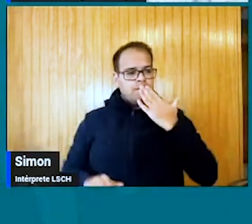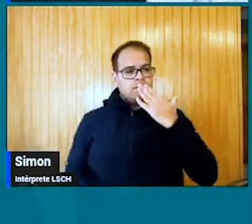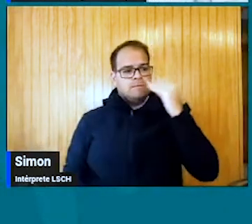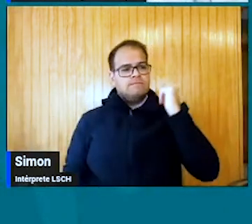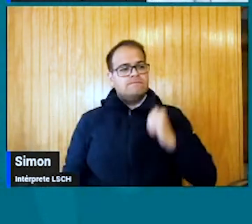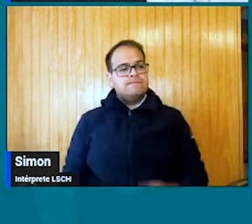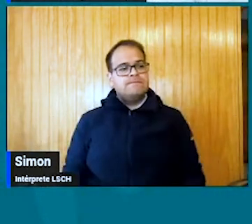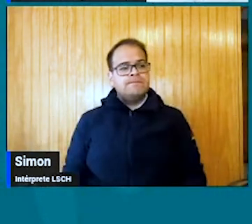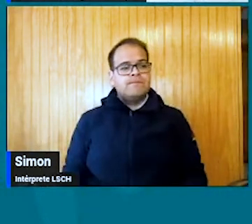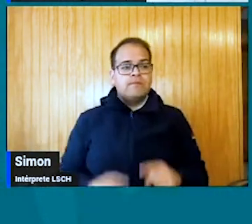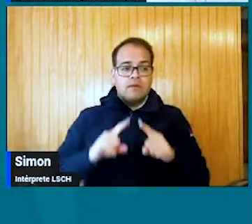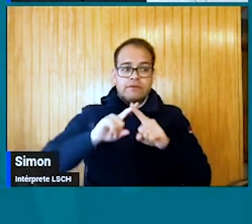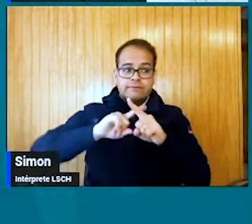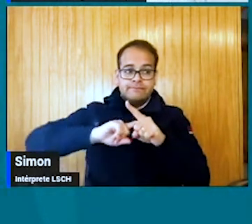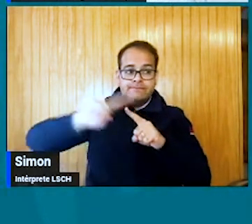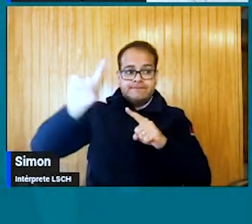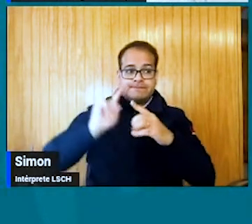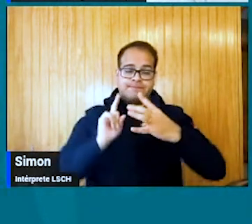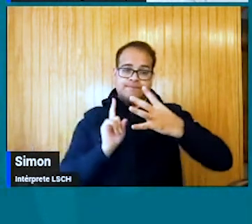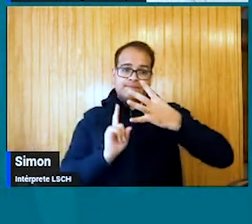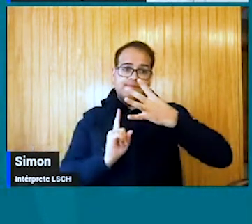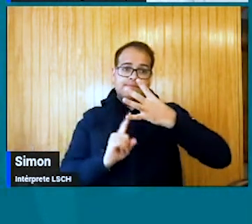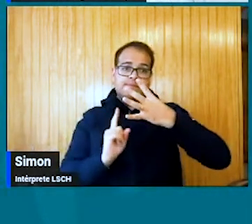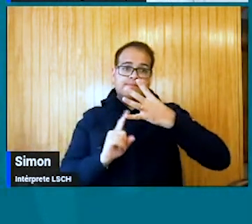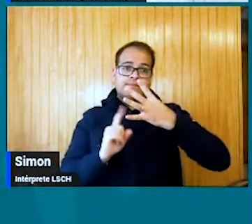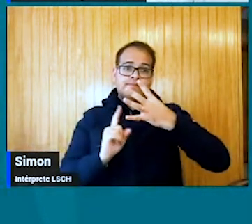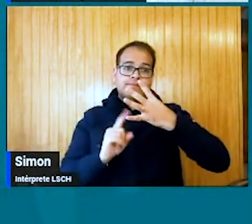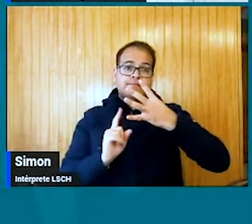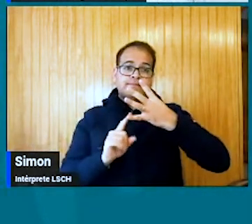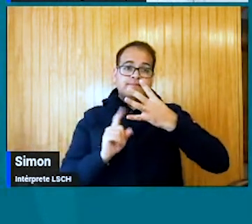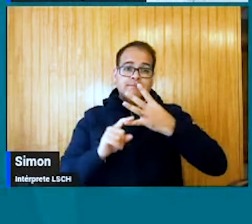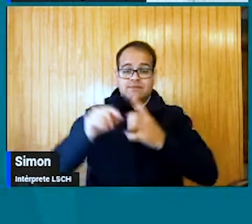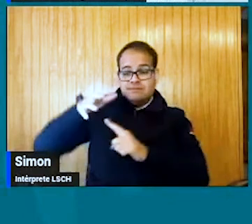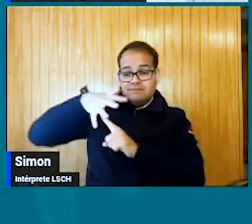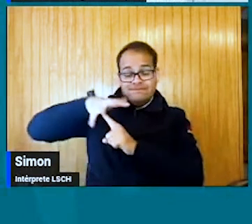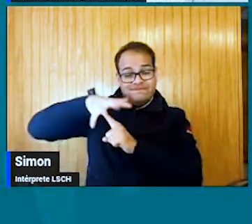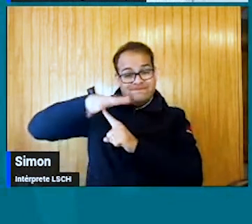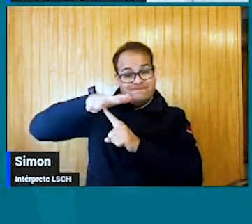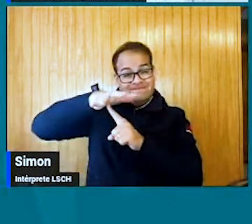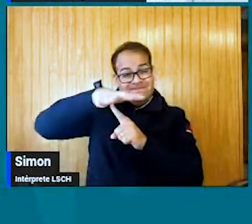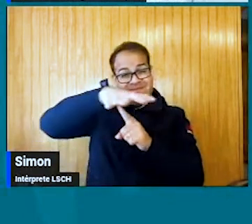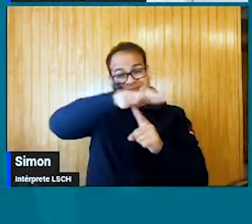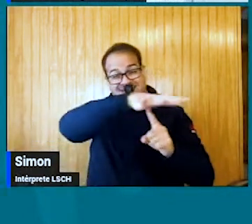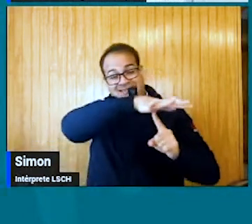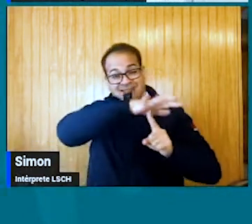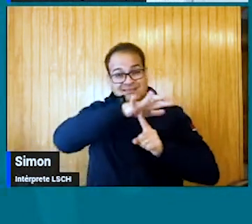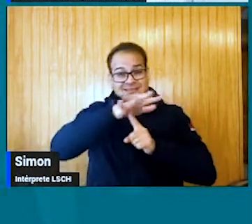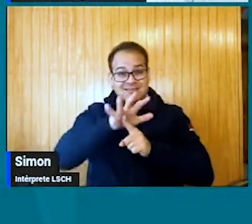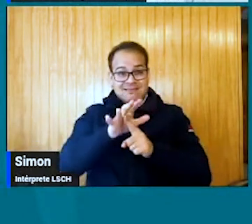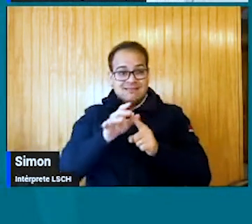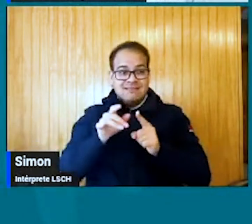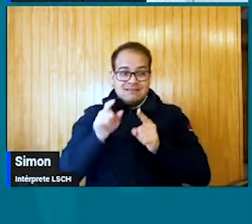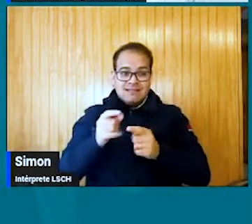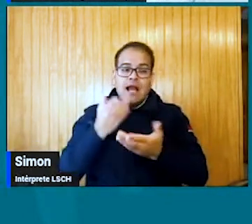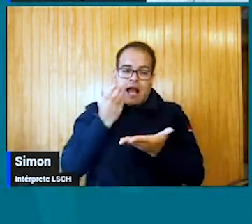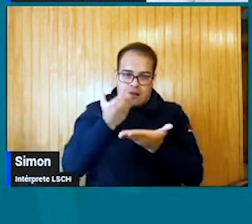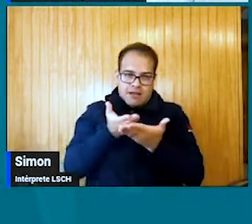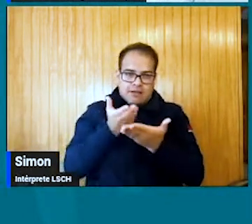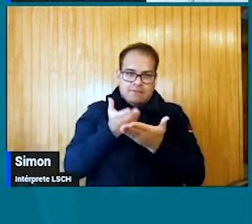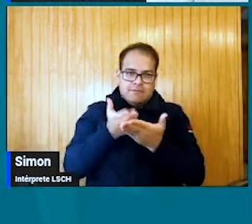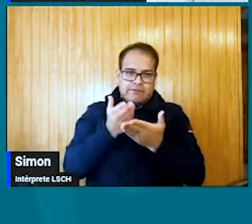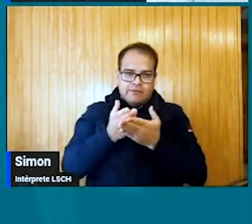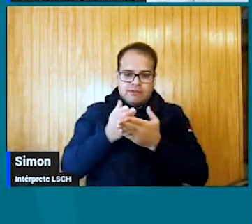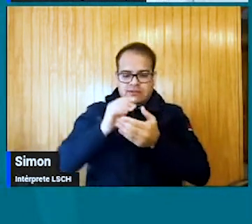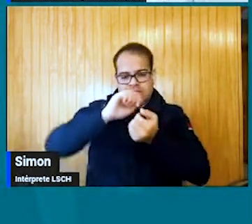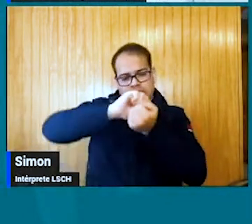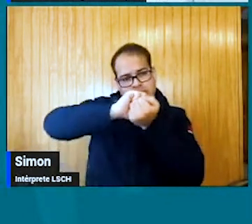Y después vienen las máquinas de viento o helicópteros que aprovechan la capa de inversión térmica